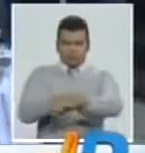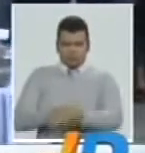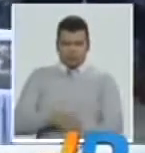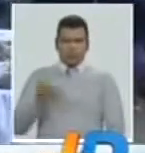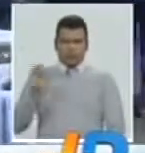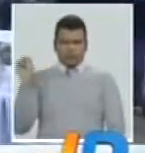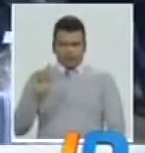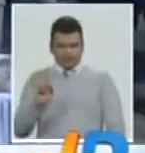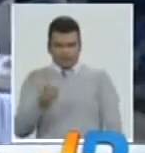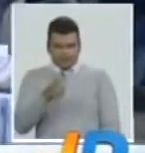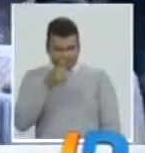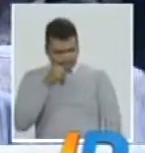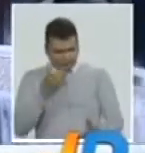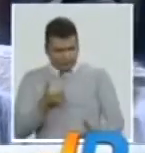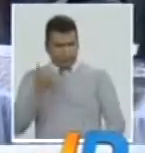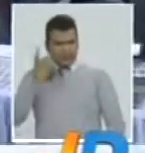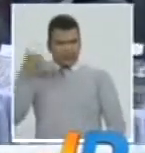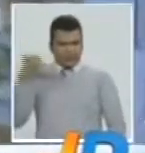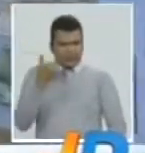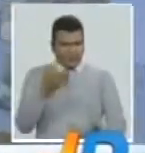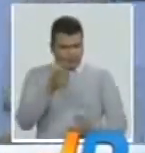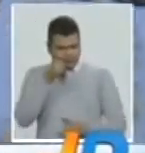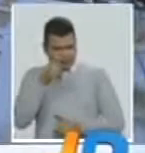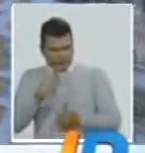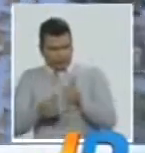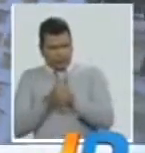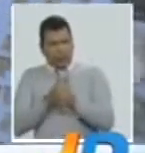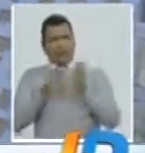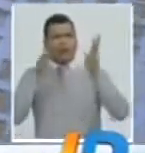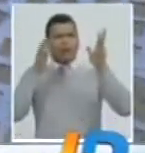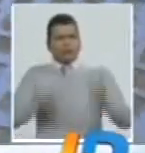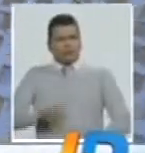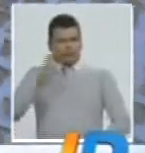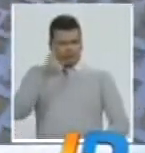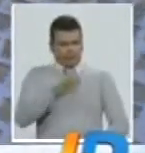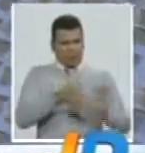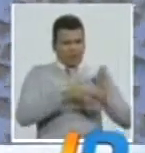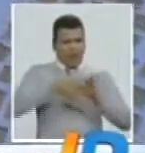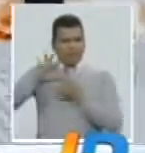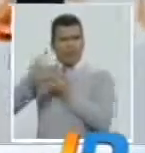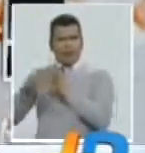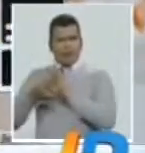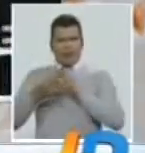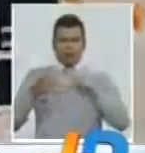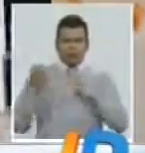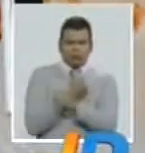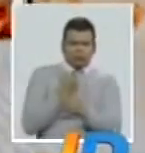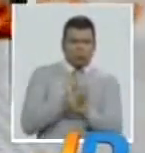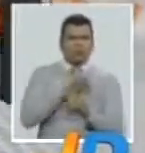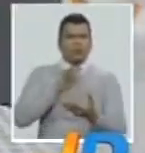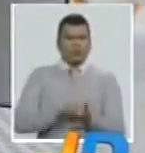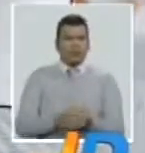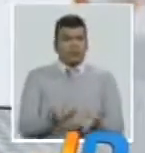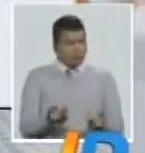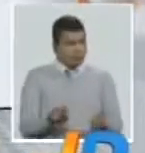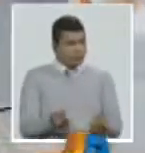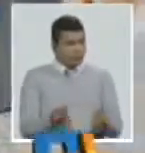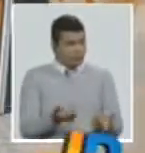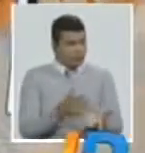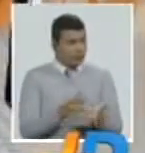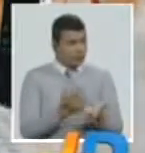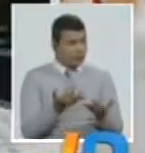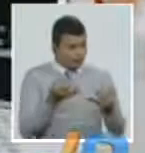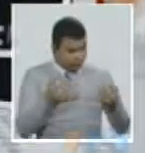que se lograron interceptaciones telefónicas que dejaron al descubierto cómo operaba la organización delincuencial. ¿Por qué lo necesitamos de gente o qué?